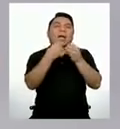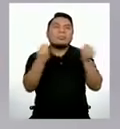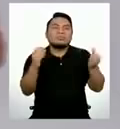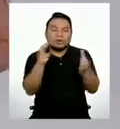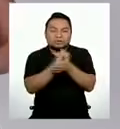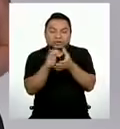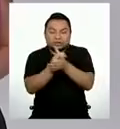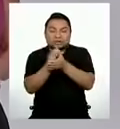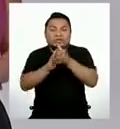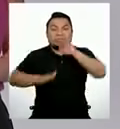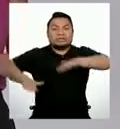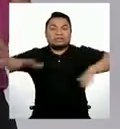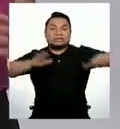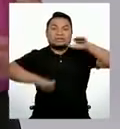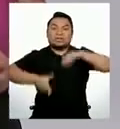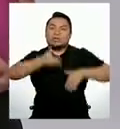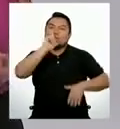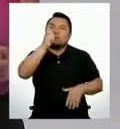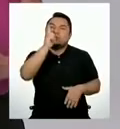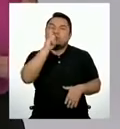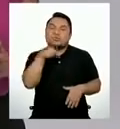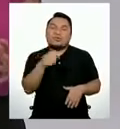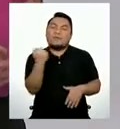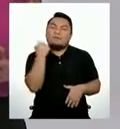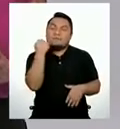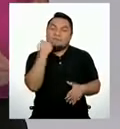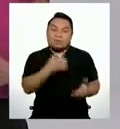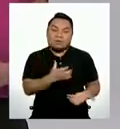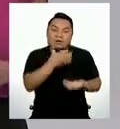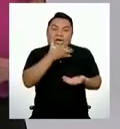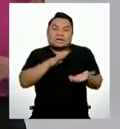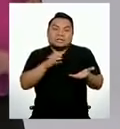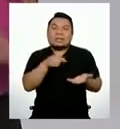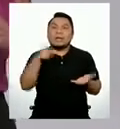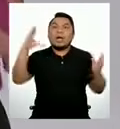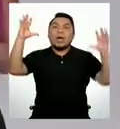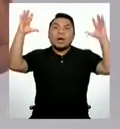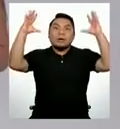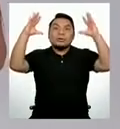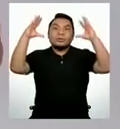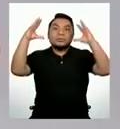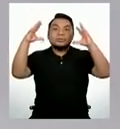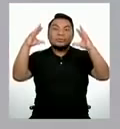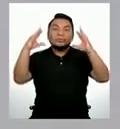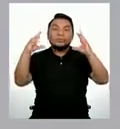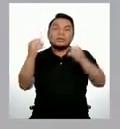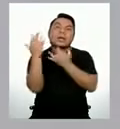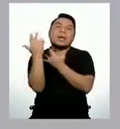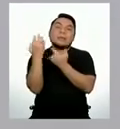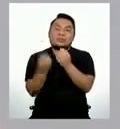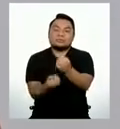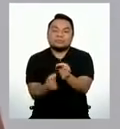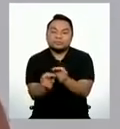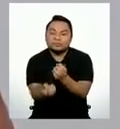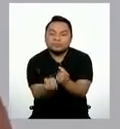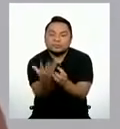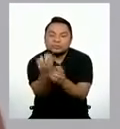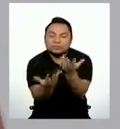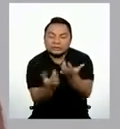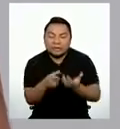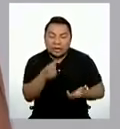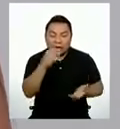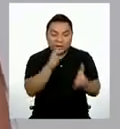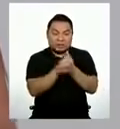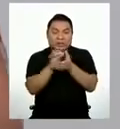bien macerada y fuerte. Entonces, esperó hasta la noche junto a la fogata y le dio de beber al